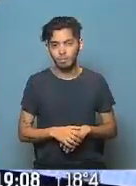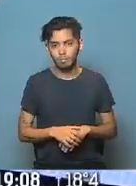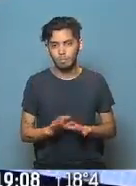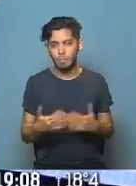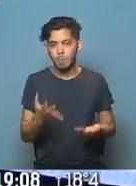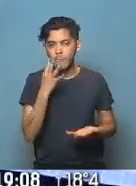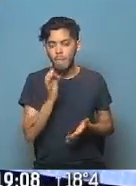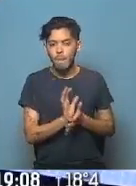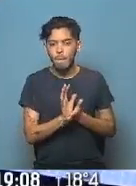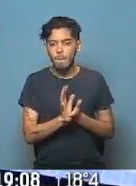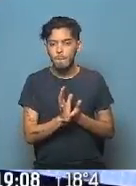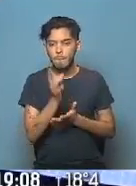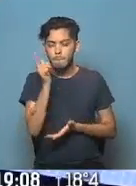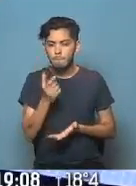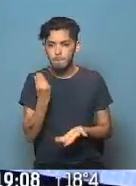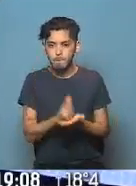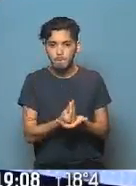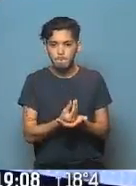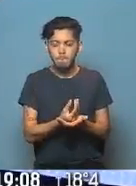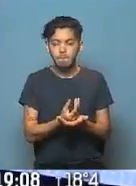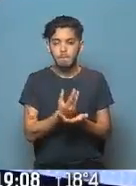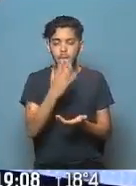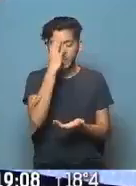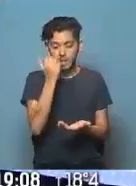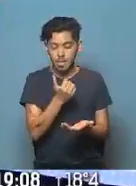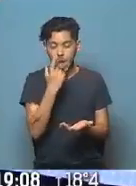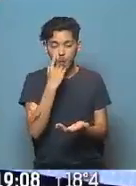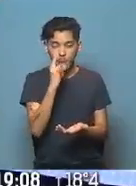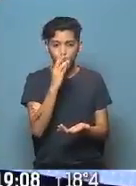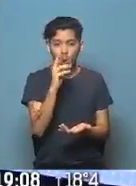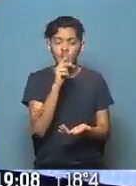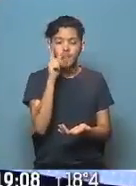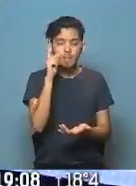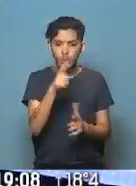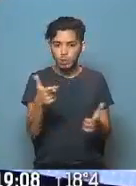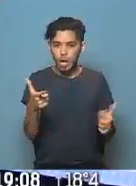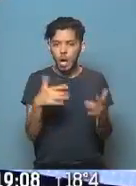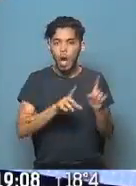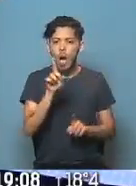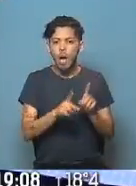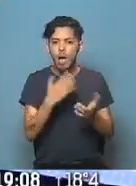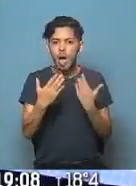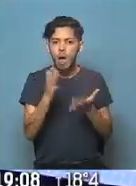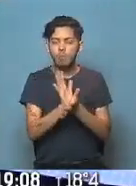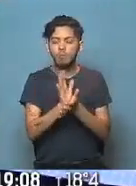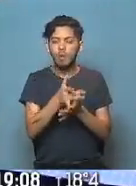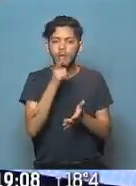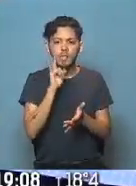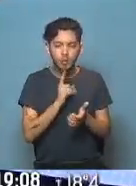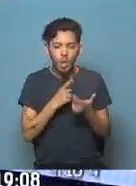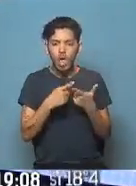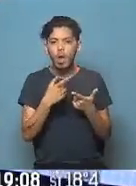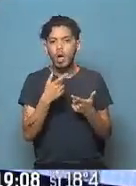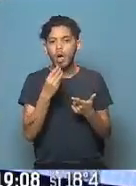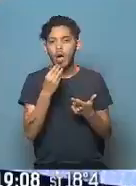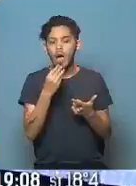que cuando fue funcionario, cuando asumió Cristina, ya no estaba en el gobierno. A veces habla como si hubiese desayunado, almorzado y cenado con Cristina,